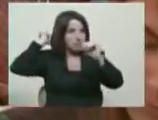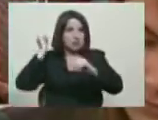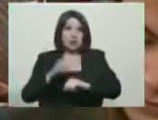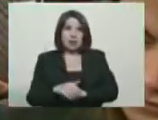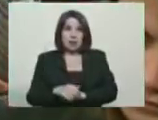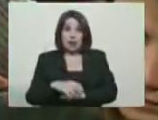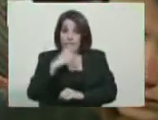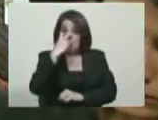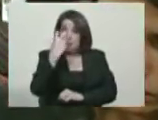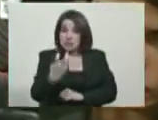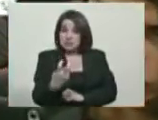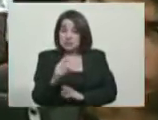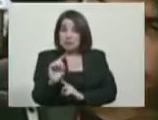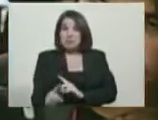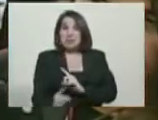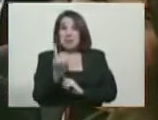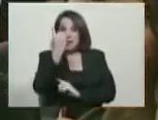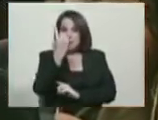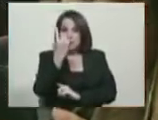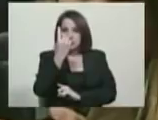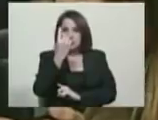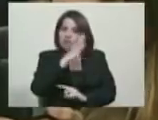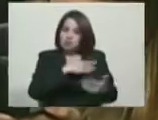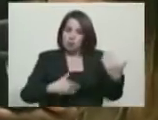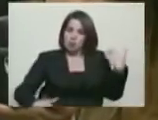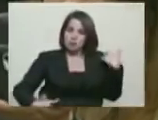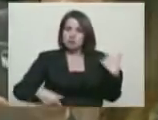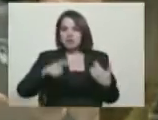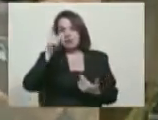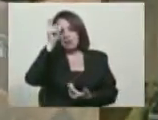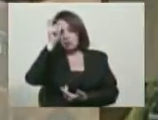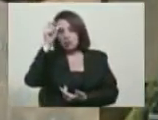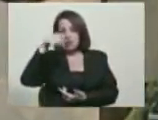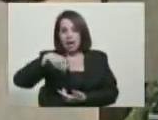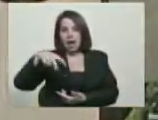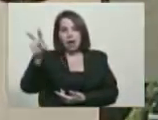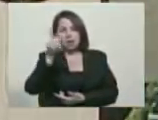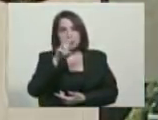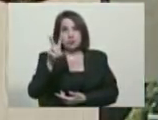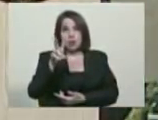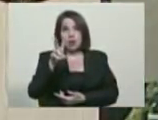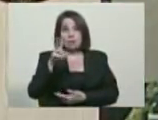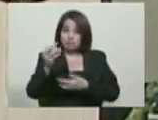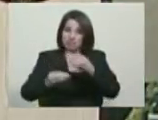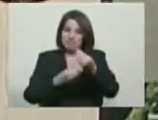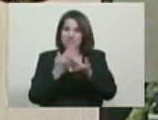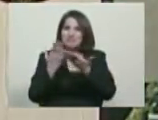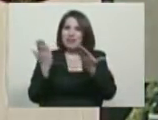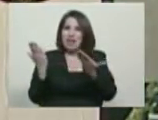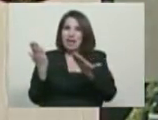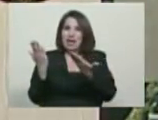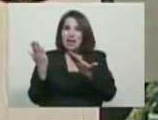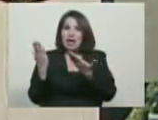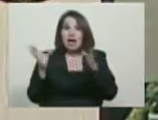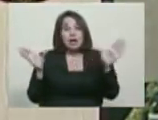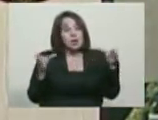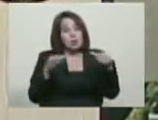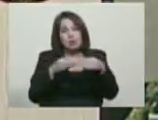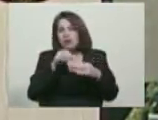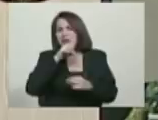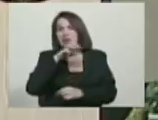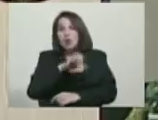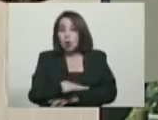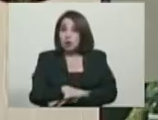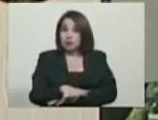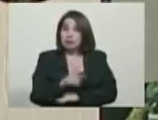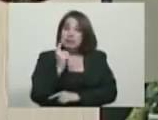la visita de un presidente de Turquía a Venezuela, presidente Erdogan, un hecho histórico. Así que tenemos un gran mundo por construir.